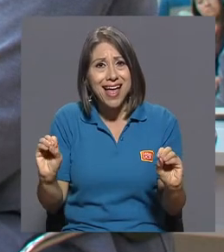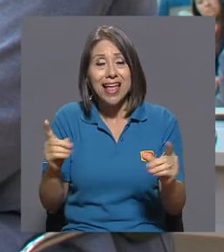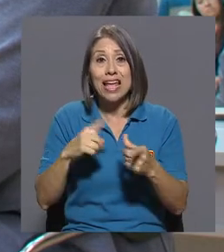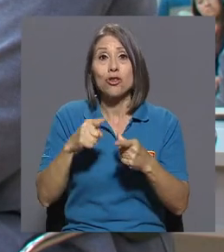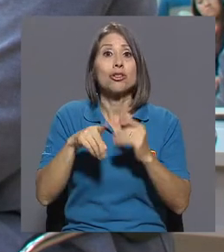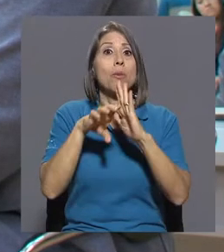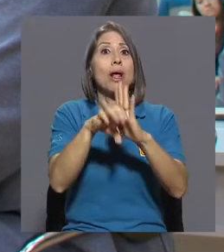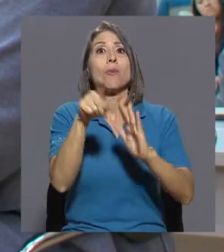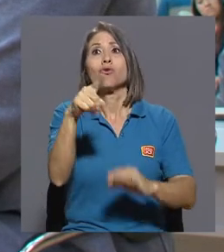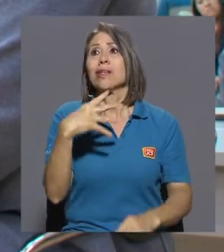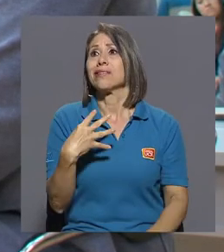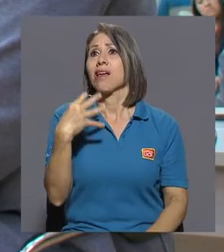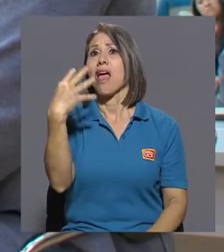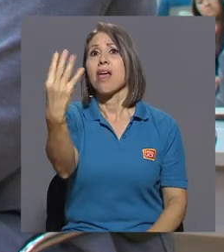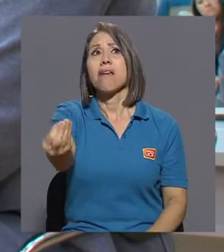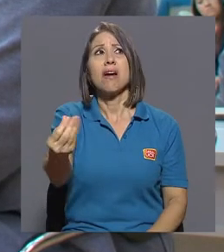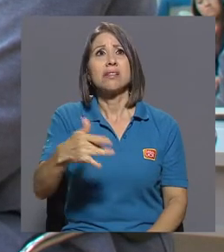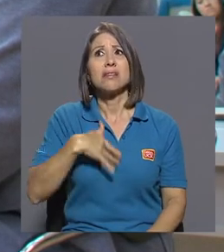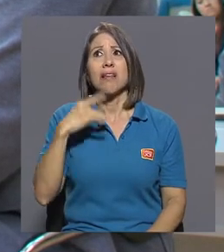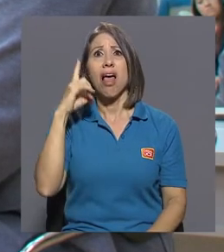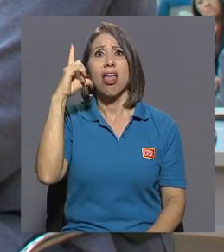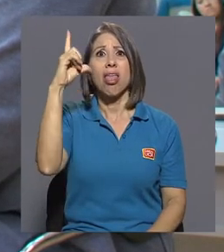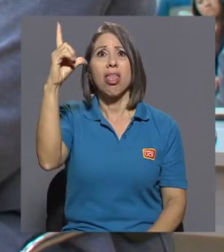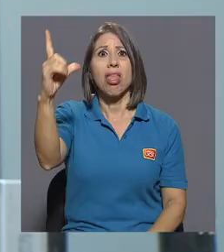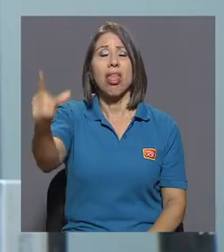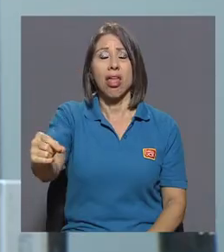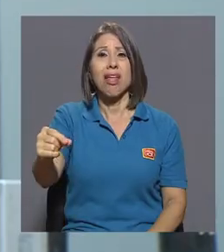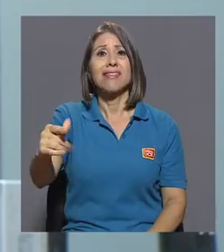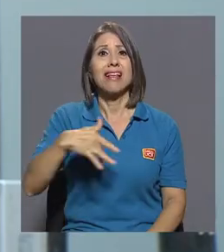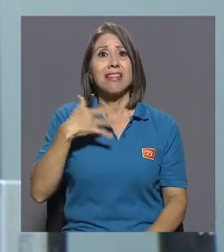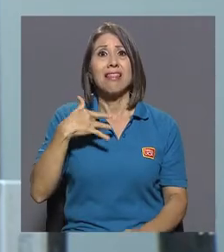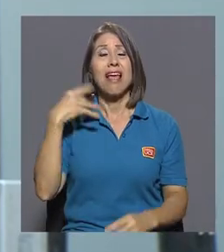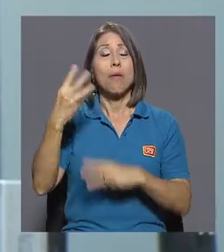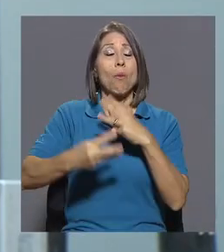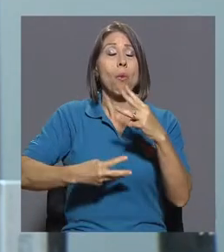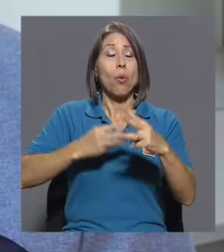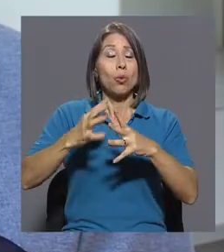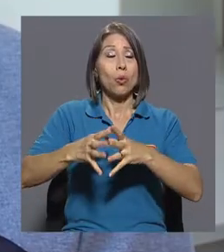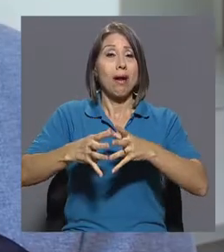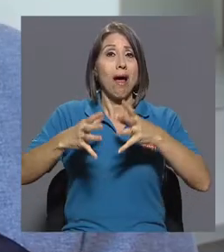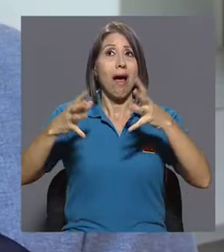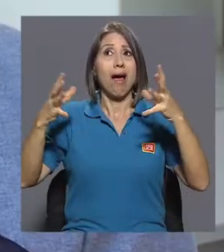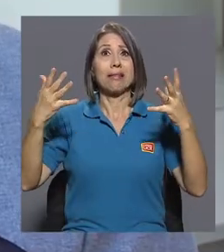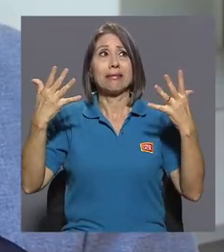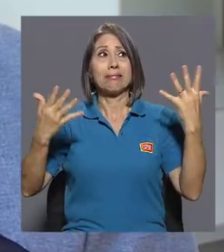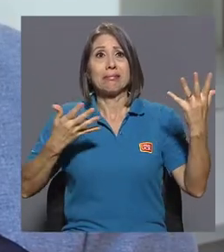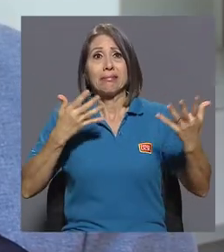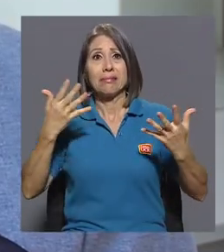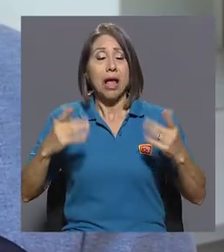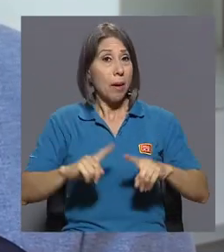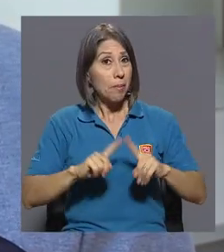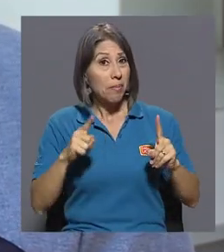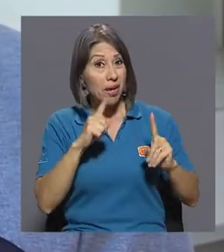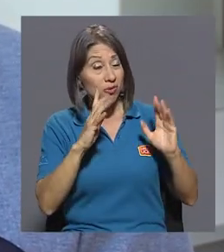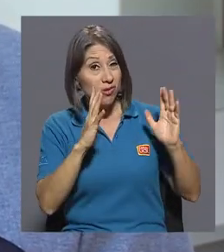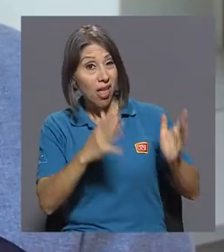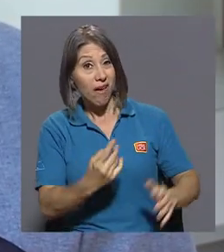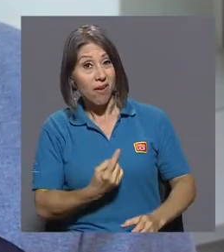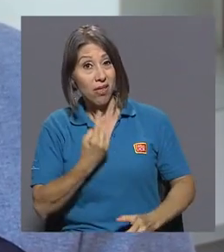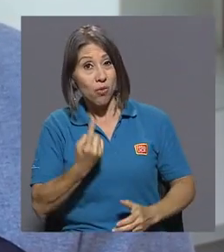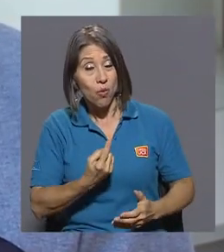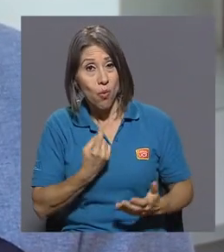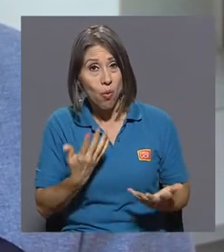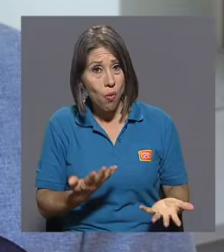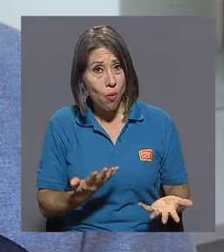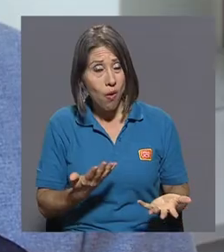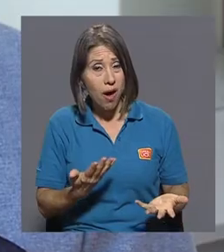sentía que estaba lejos, ¿verdad? El mundo se sentía bien grande en ese tiempo y no... Pero estaba abandonado usted porque de alguna manera en ese